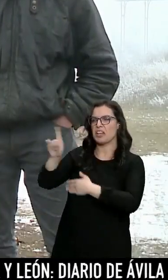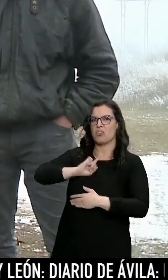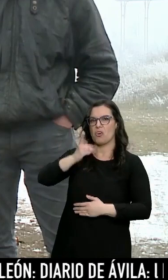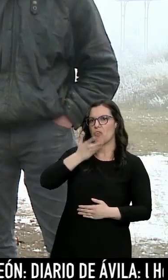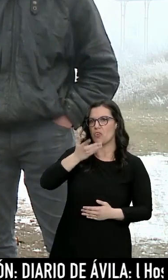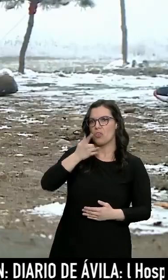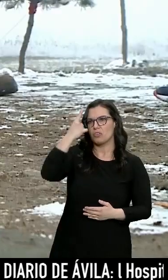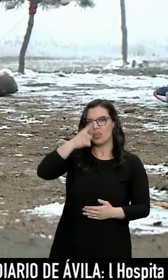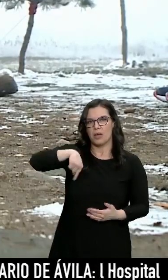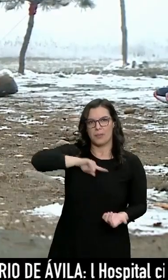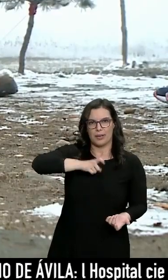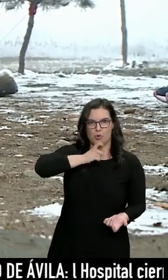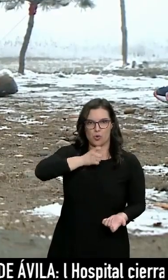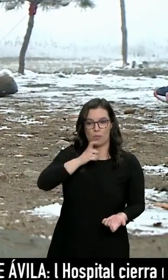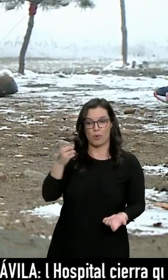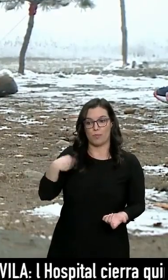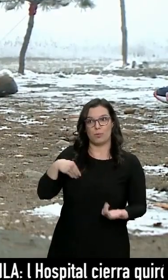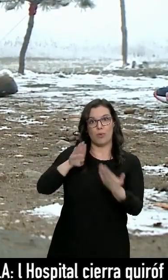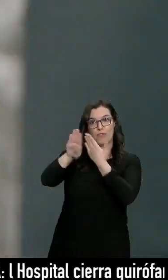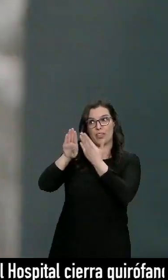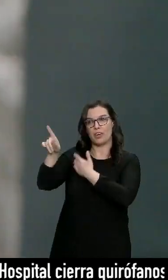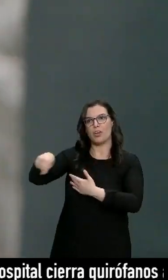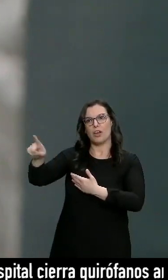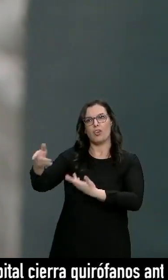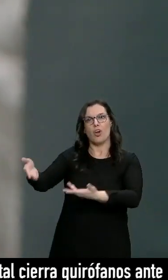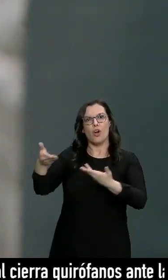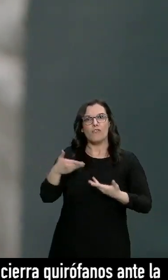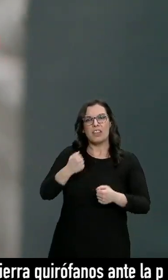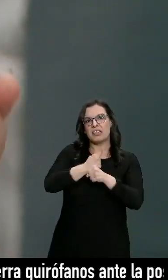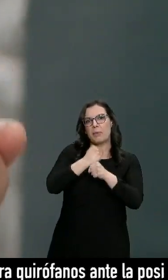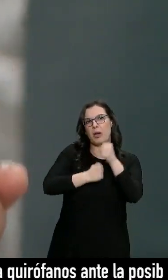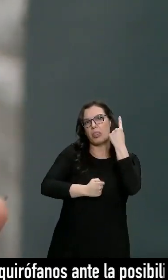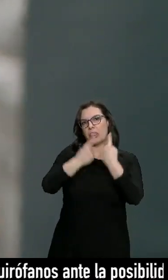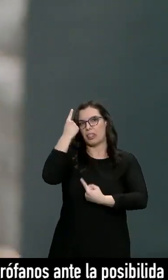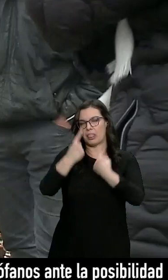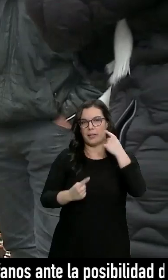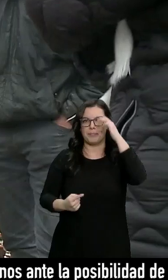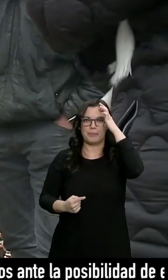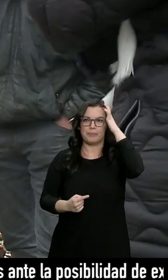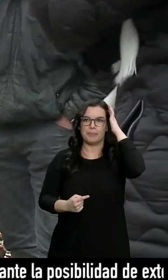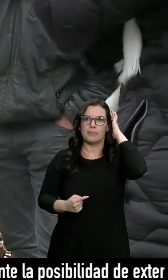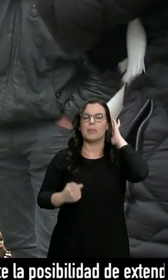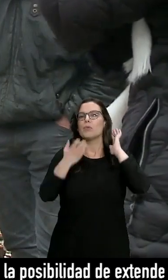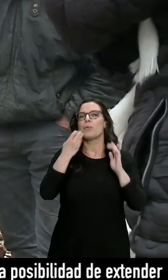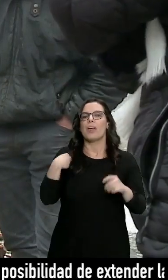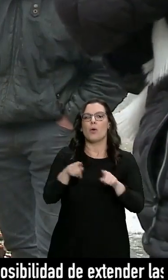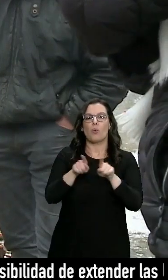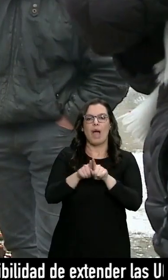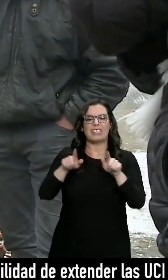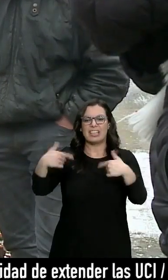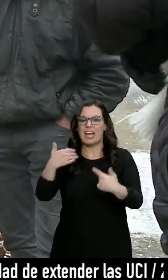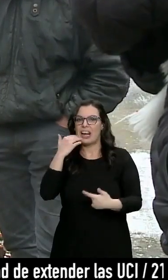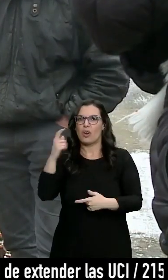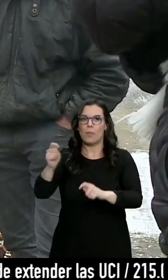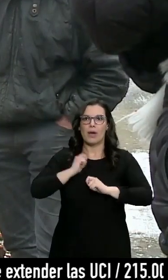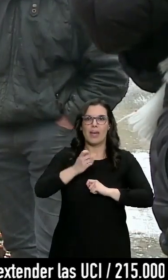qué personas somos. Son los propios vecinos los que les ofrecen trabajos esporádicos. Nos tienen que dar algo de chatarra, nos lo llevamos, y si tenemos que